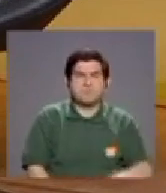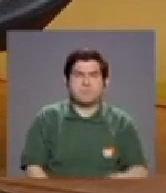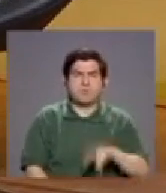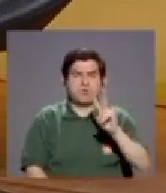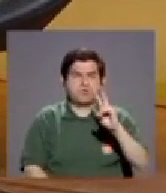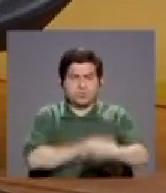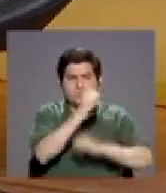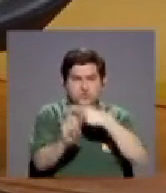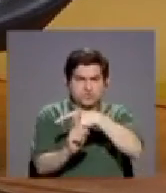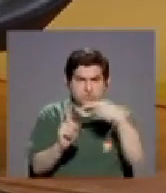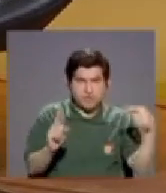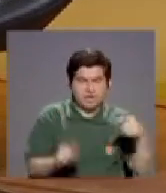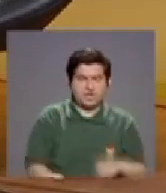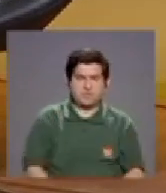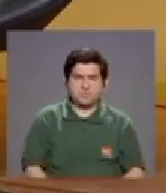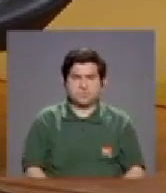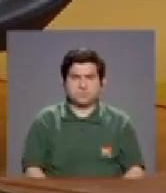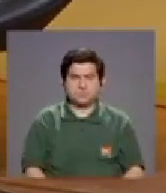años y medio,